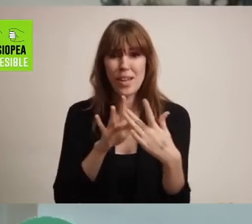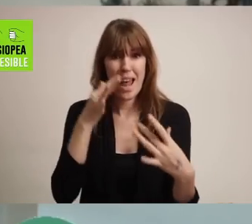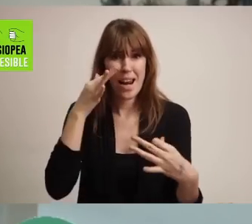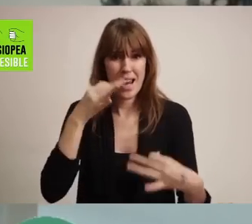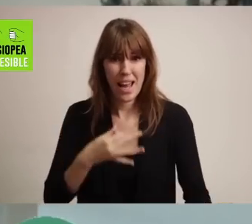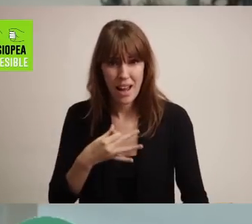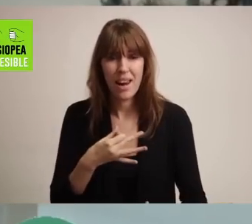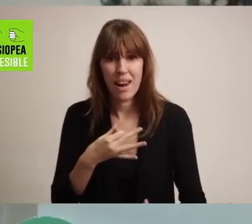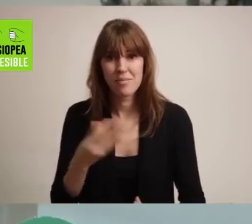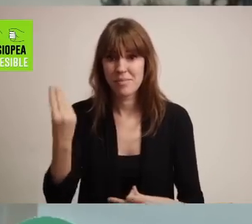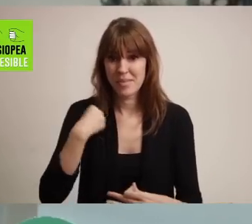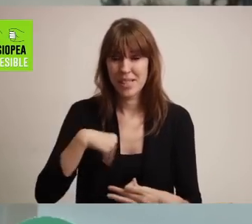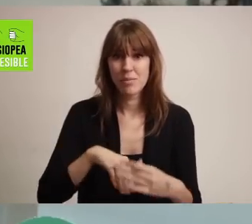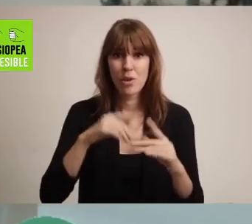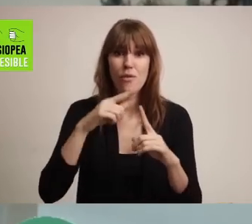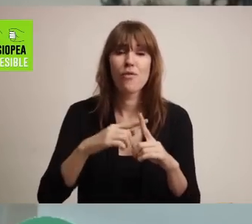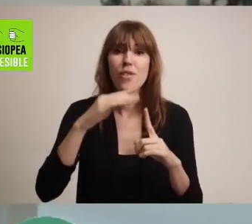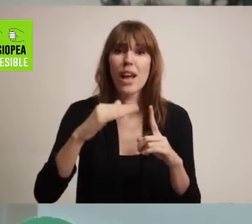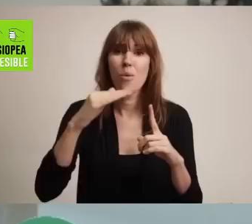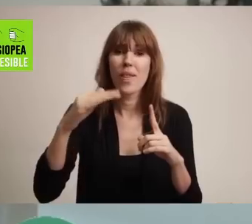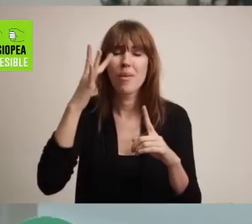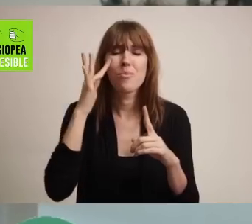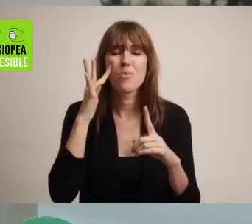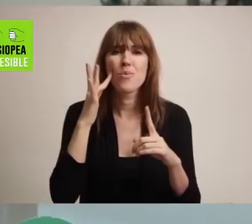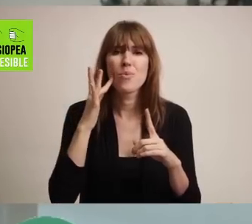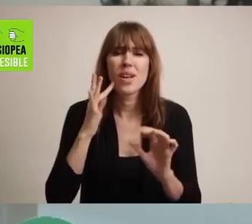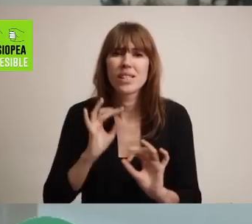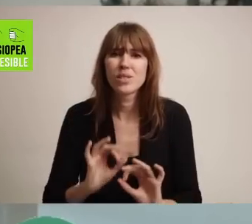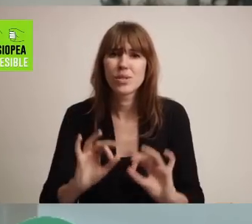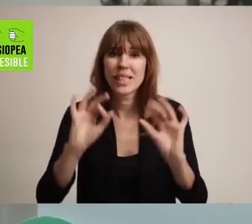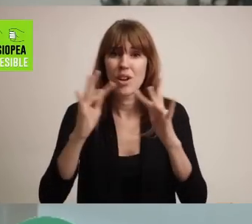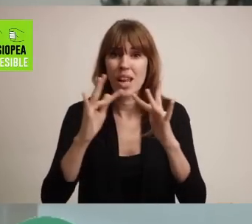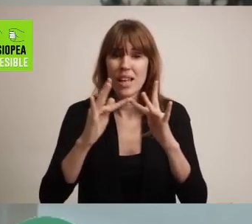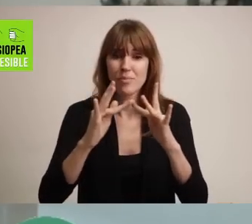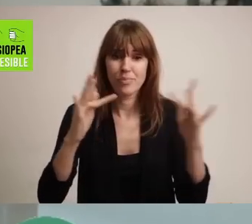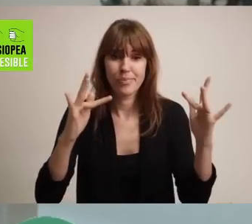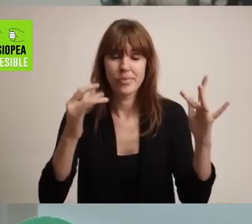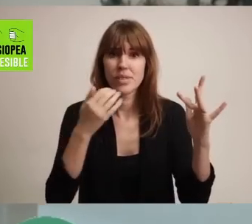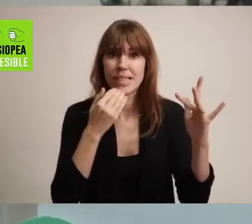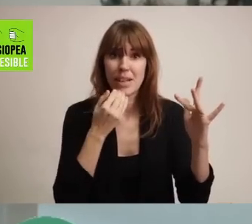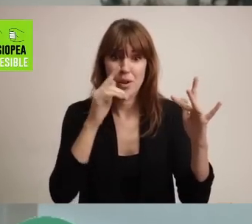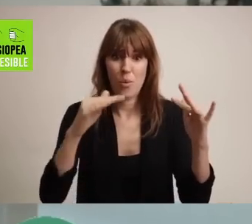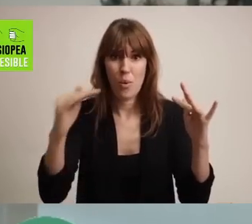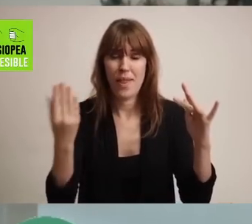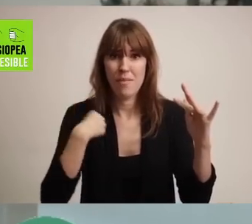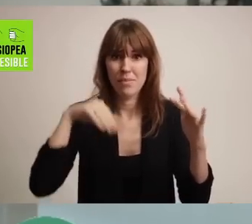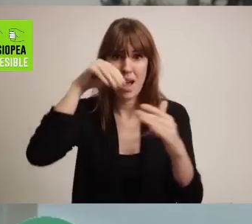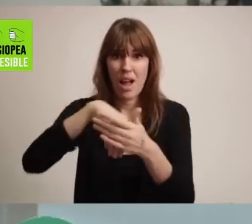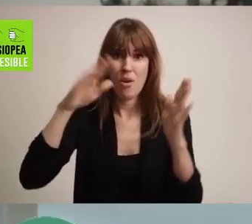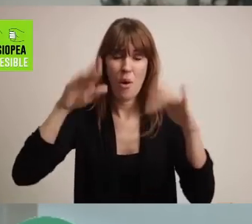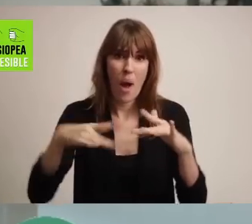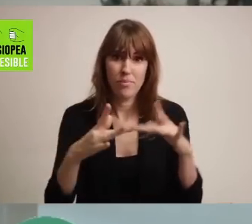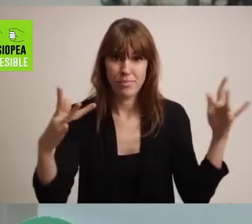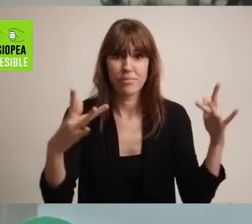las frecuencias más sutiles y puras de energía si uno no está en esa frecuencia. ¿Qué pasa?